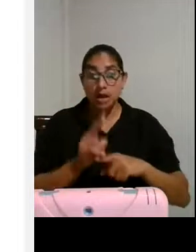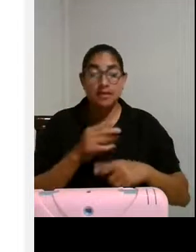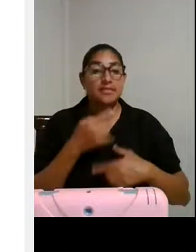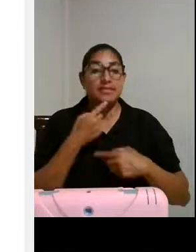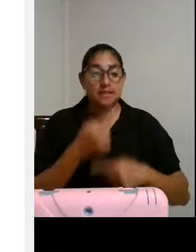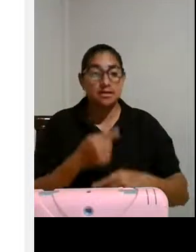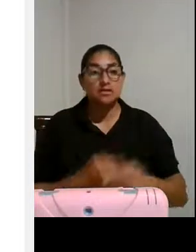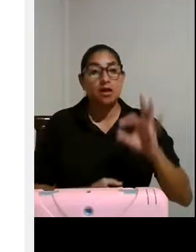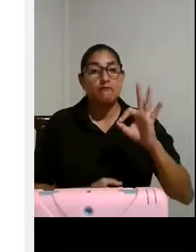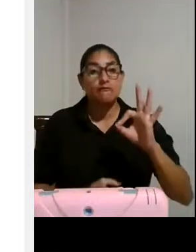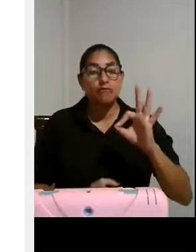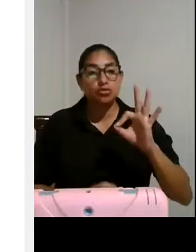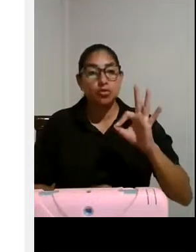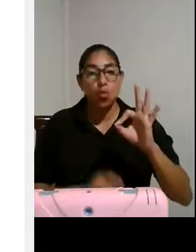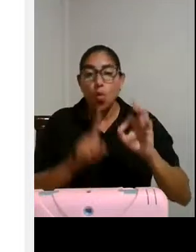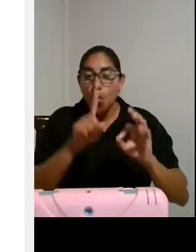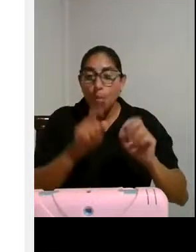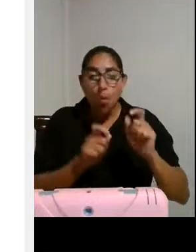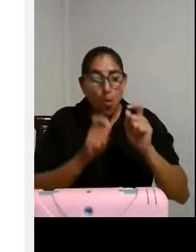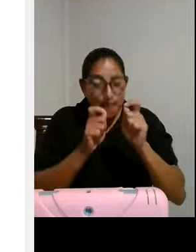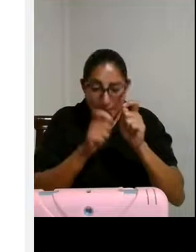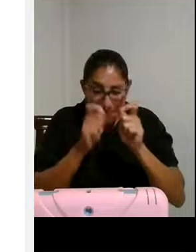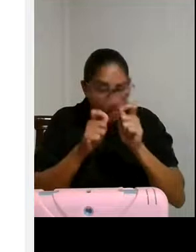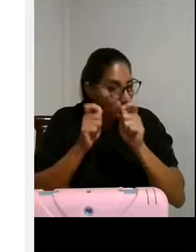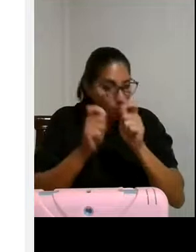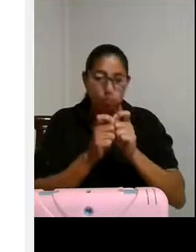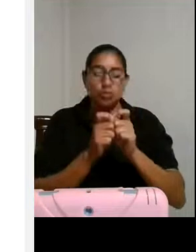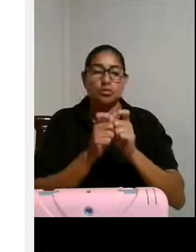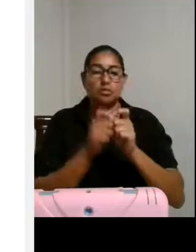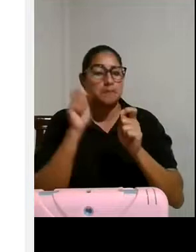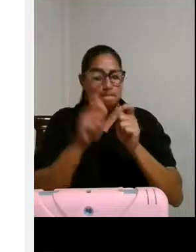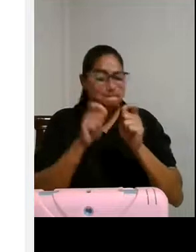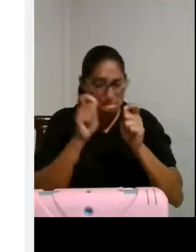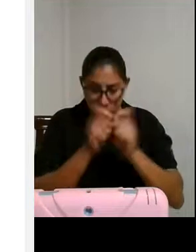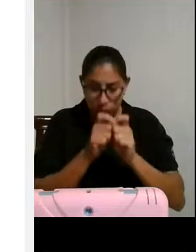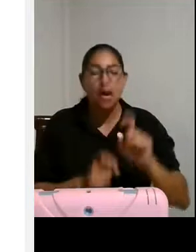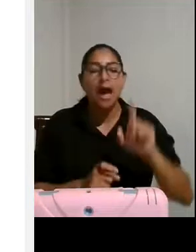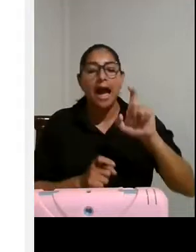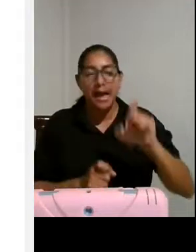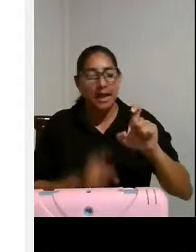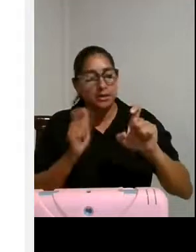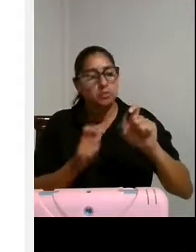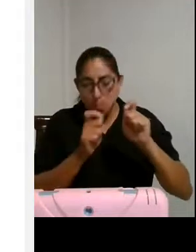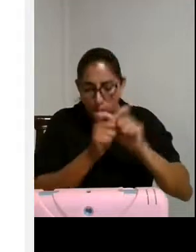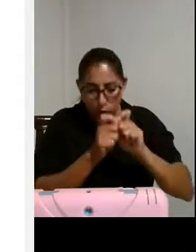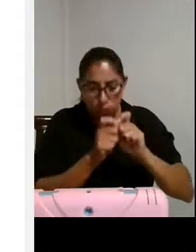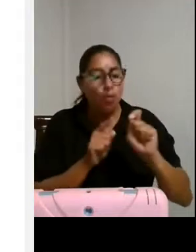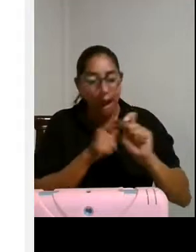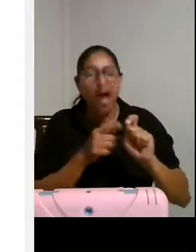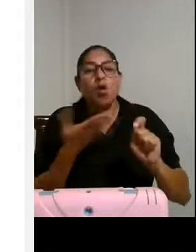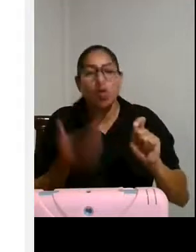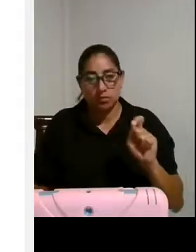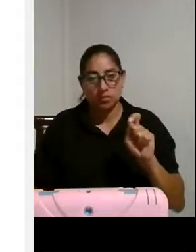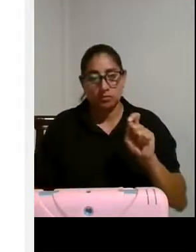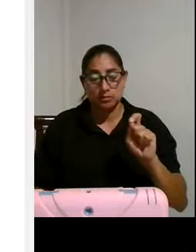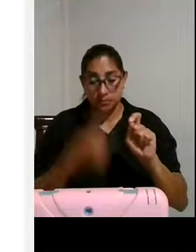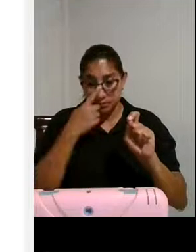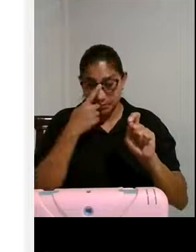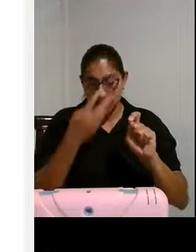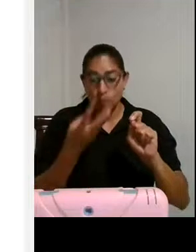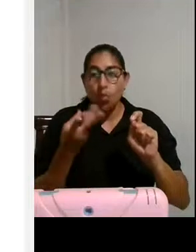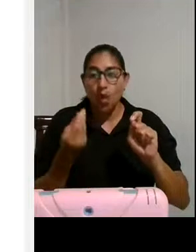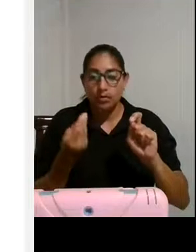una función en un punto en específico. Es decir, cuando usted se encuentre un ejercicio que le diga, calcule la